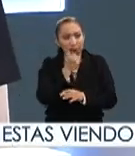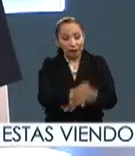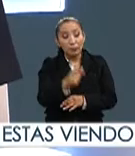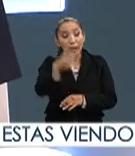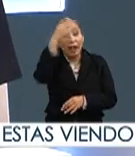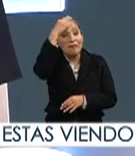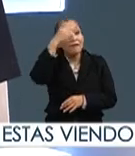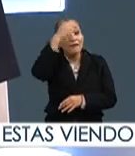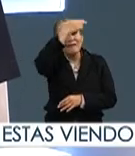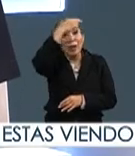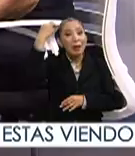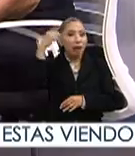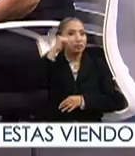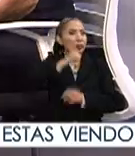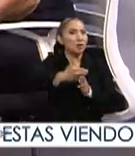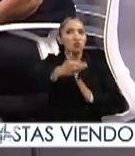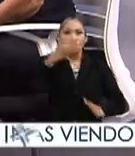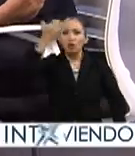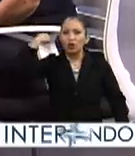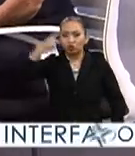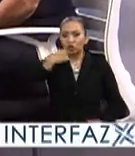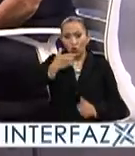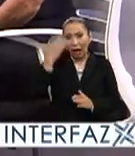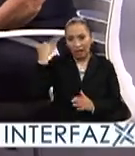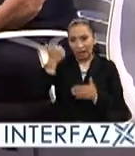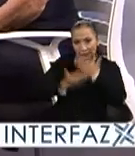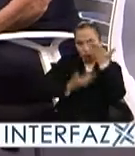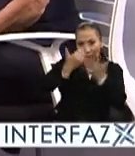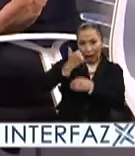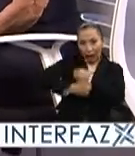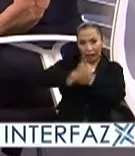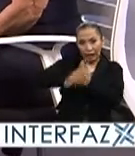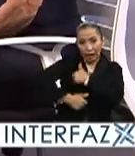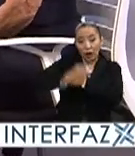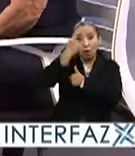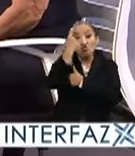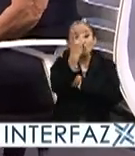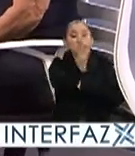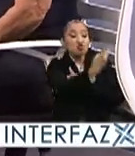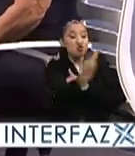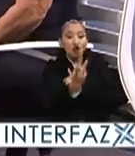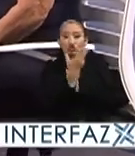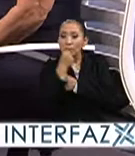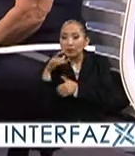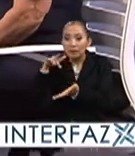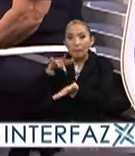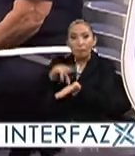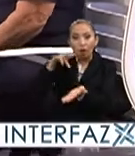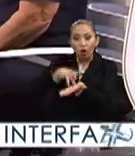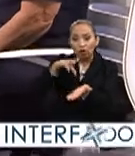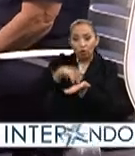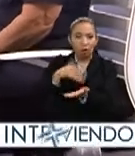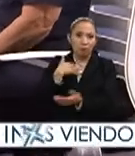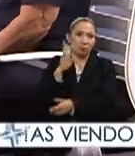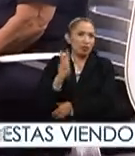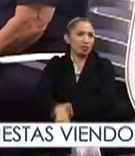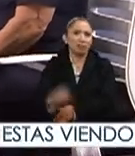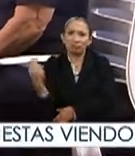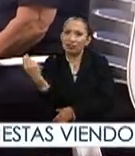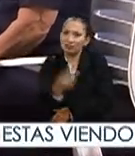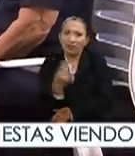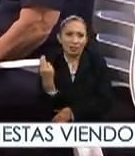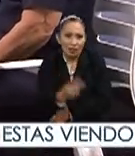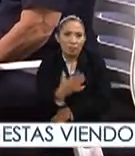en enfermería, ya desde siempre, desde cuando yo estudié la carrera, el que hubiera un par de enfermeros apoyándonos en las actividades era